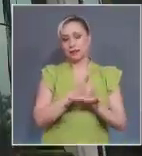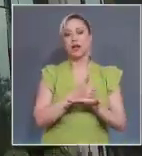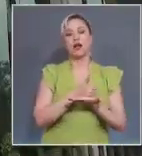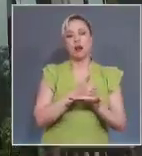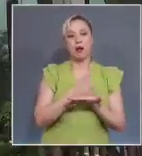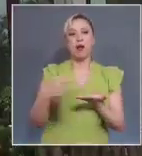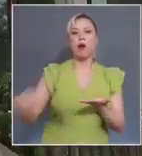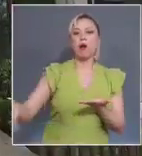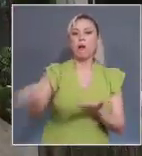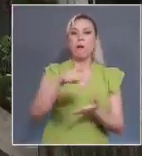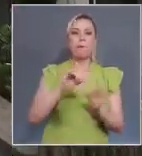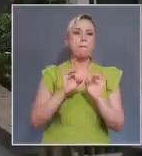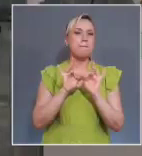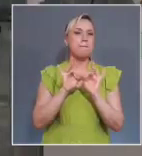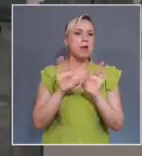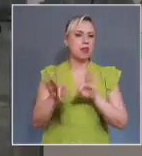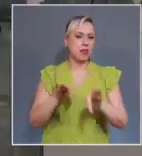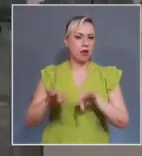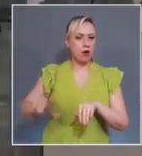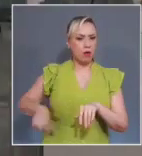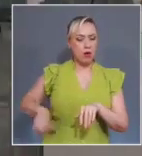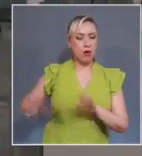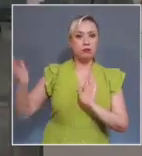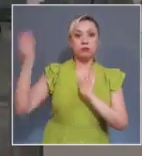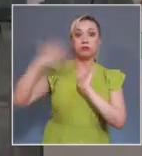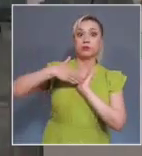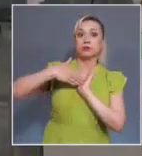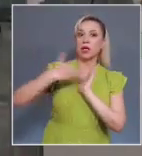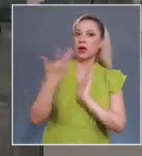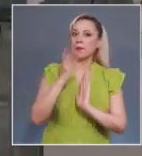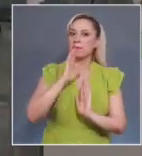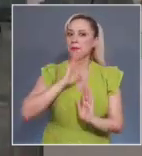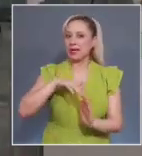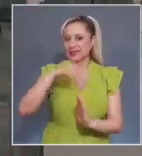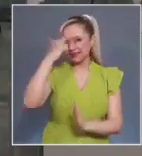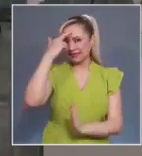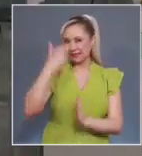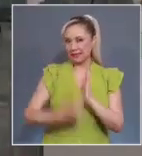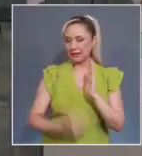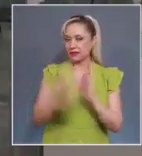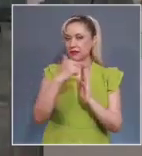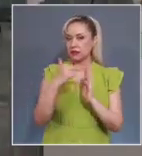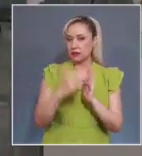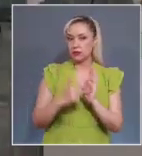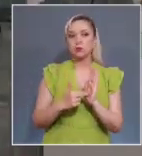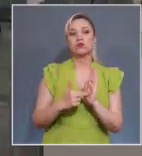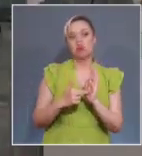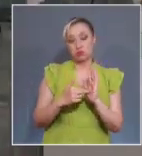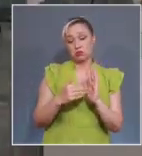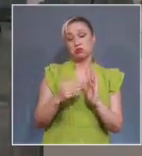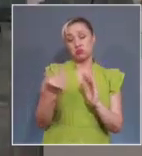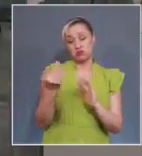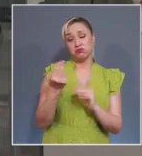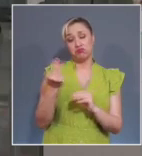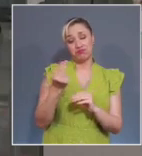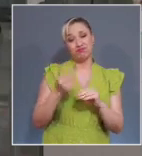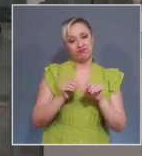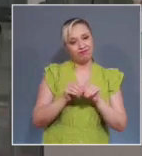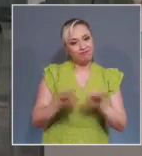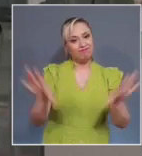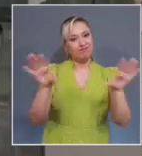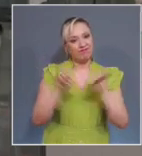a procedimientos sancionadores. Pues no hay duda que es una forma de difundir el conocimiento jurídico, sobre todo de